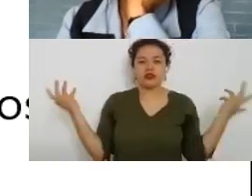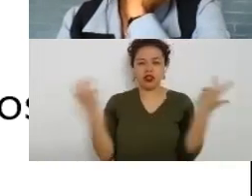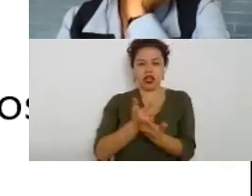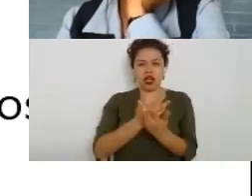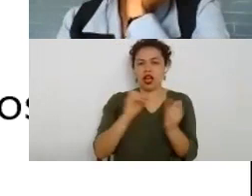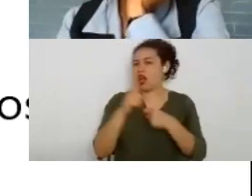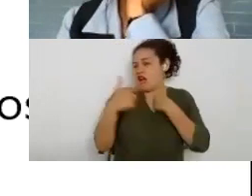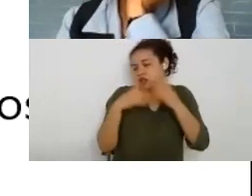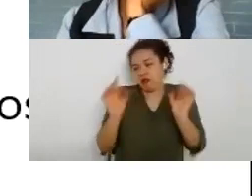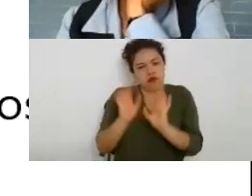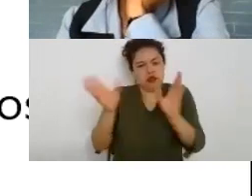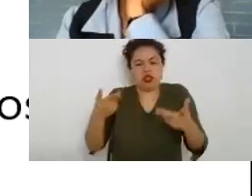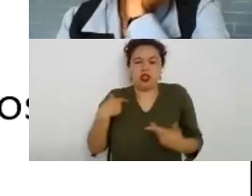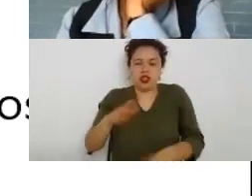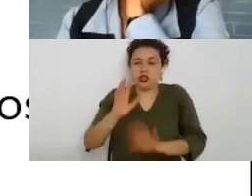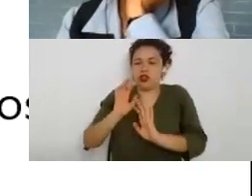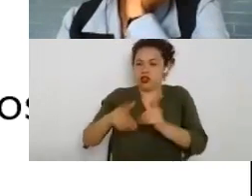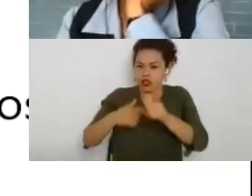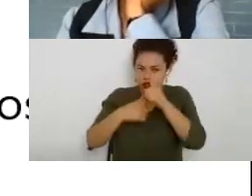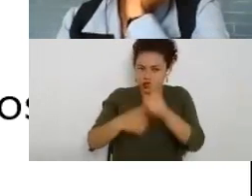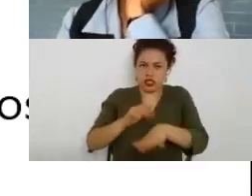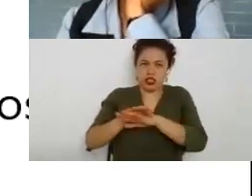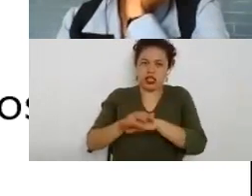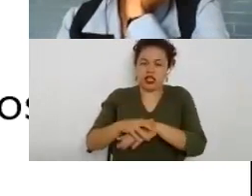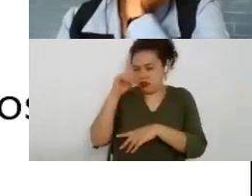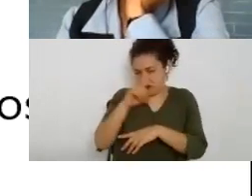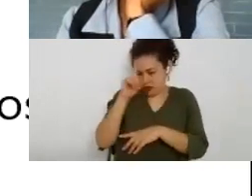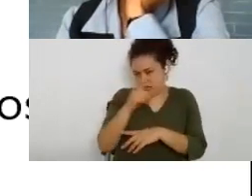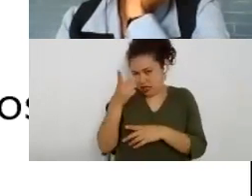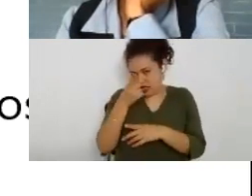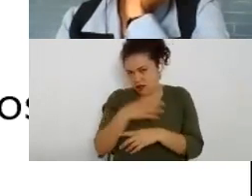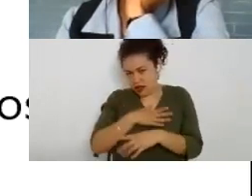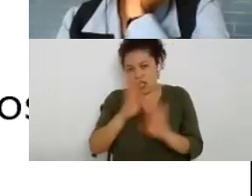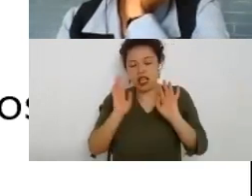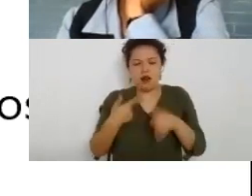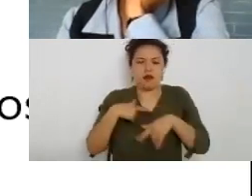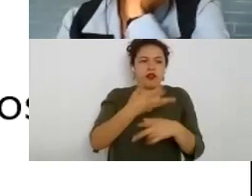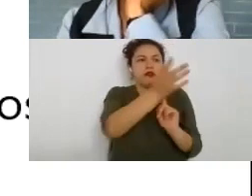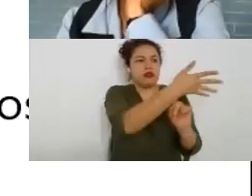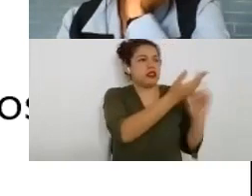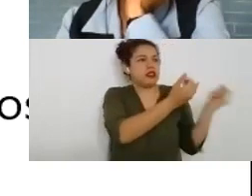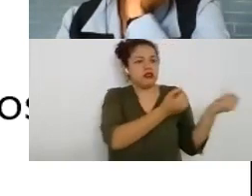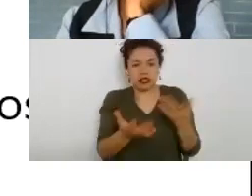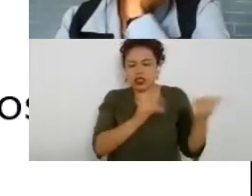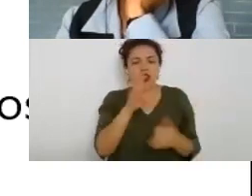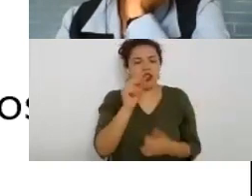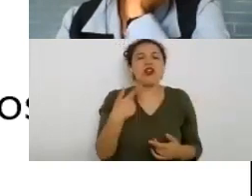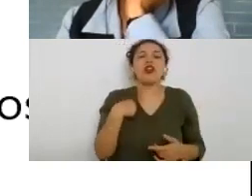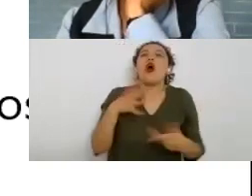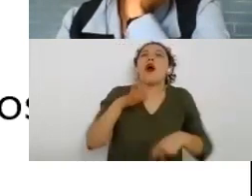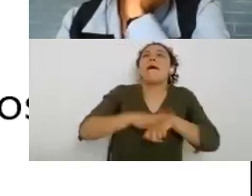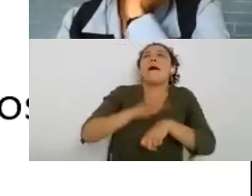cualquier razón, lo estoy manteniendo con las indicaciones necesarias, pero veo que no llega. ¿Qué sería lo